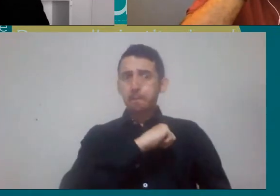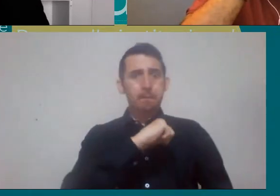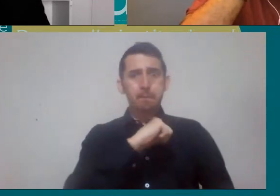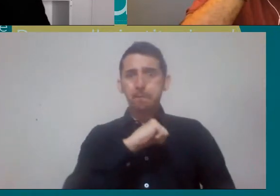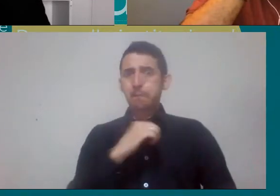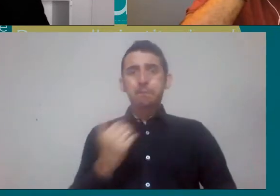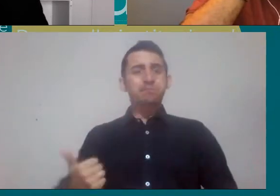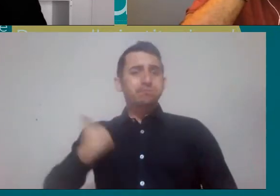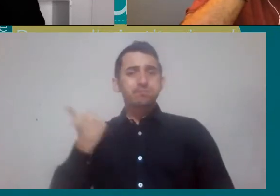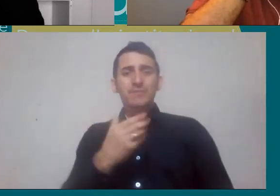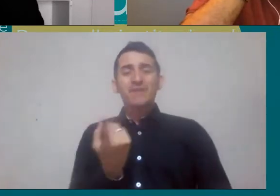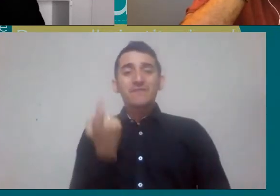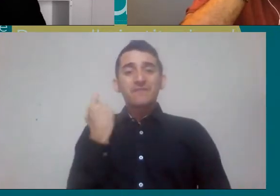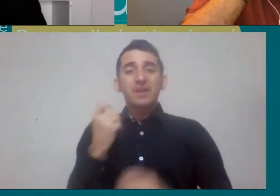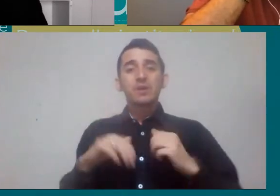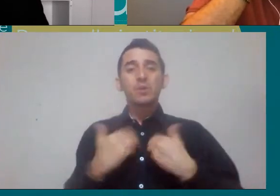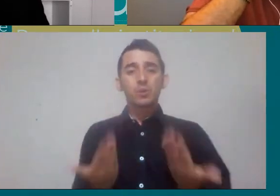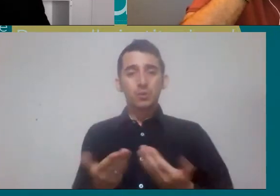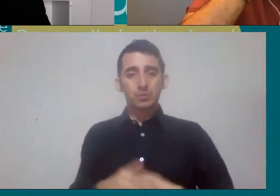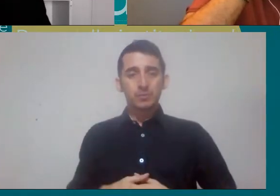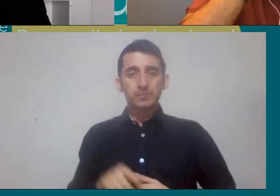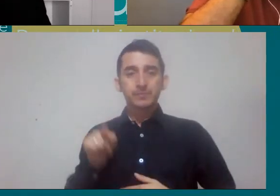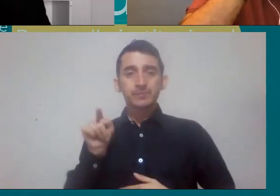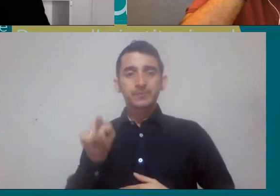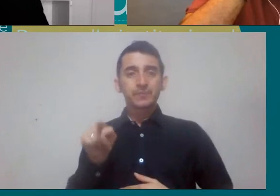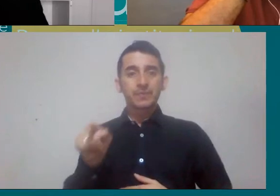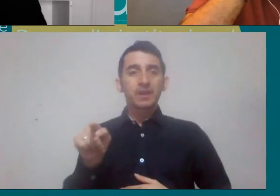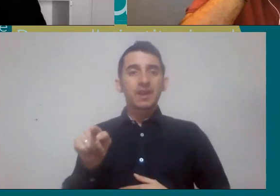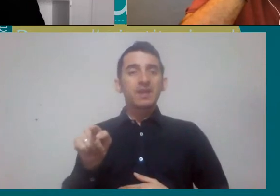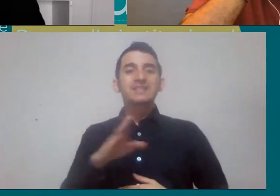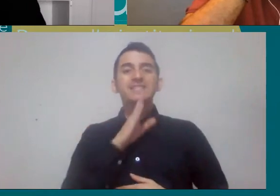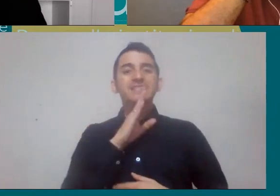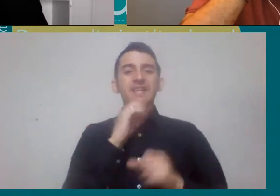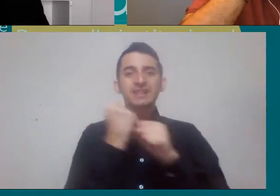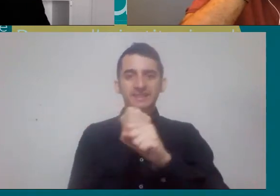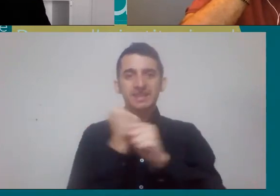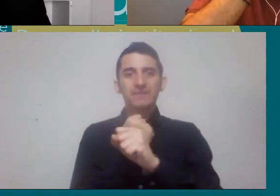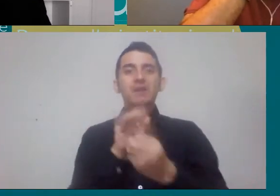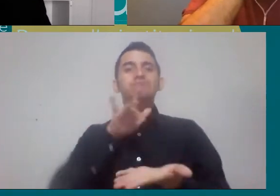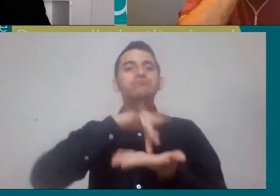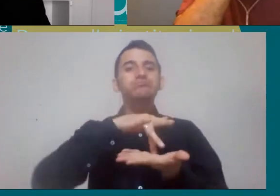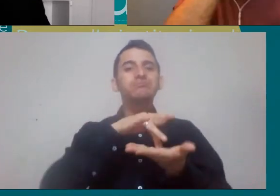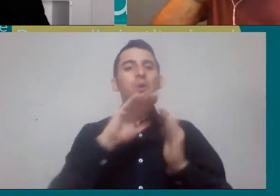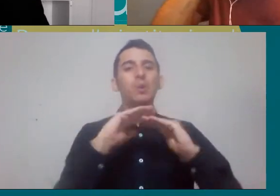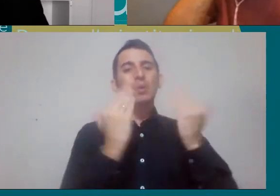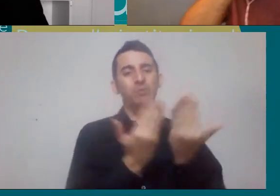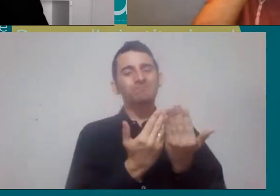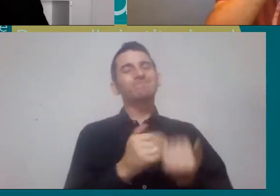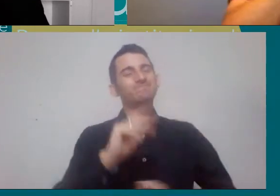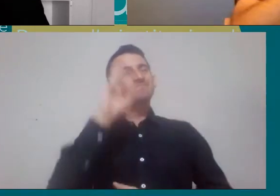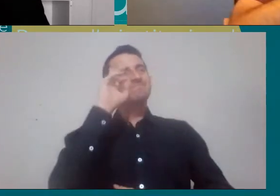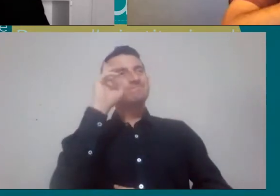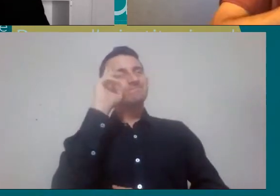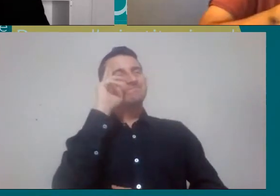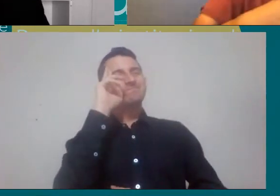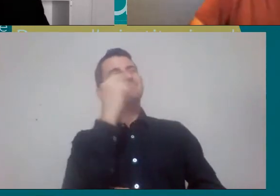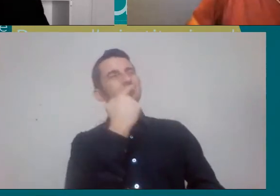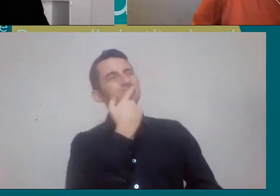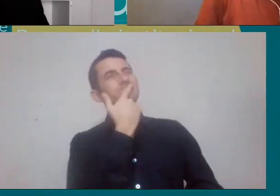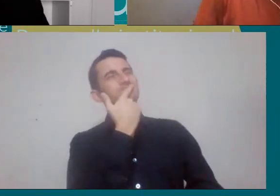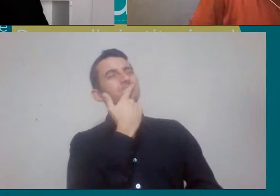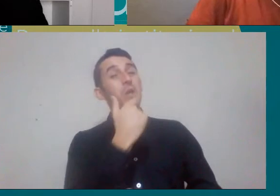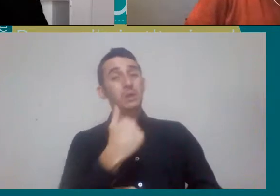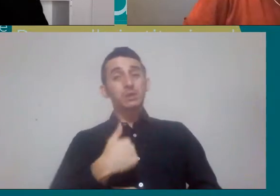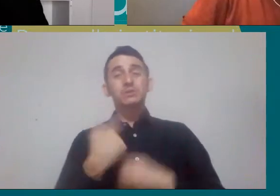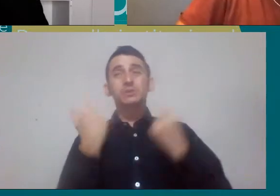porque obviamente estaba el trabajo presencial. Sí, total, vamos. Yo soy